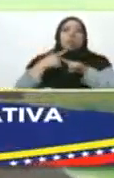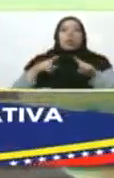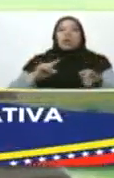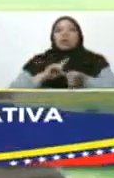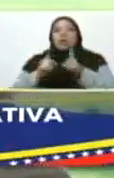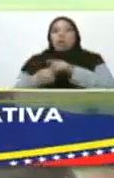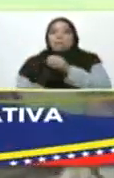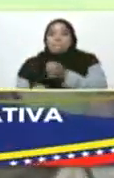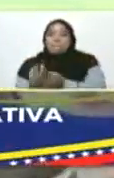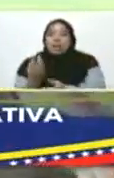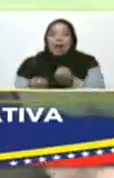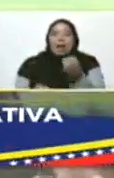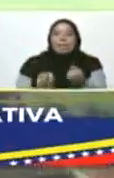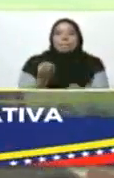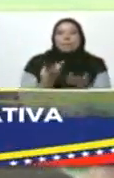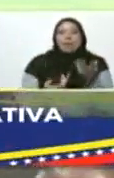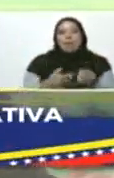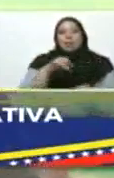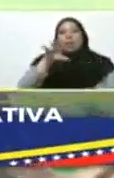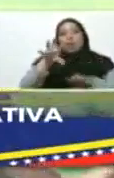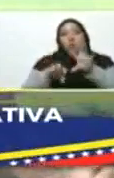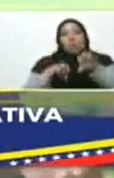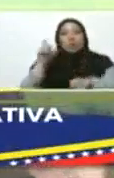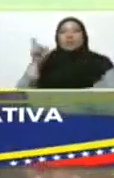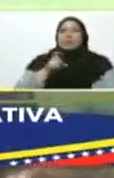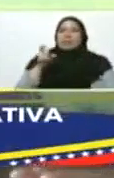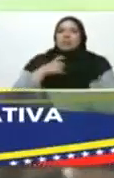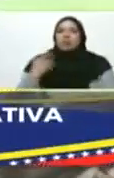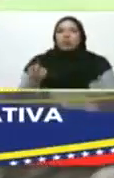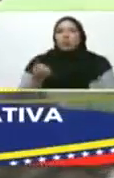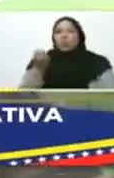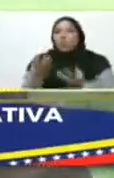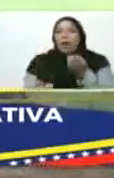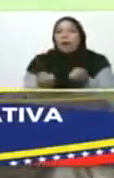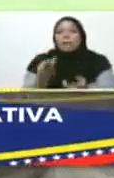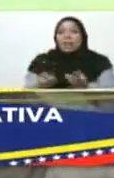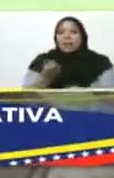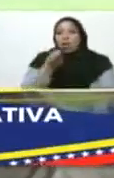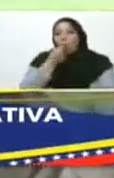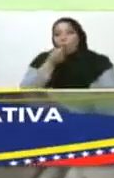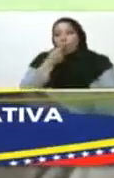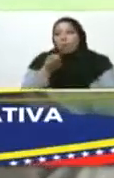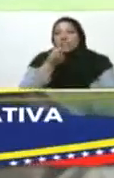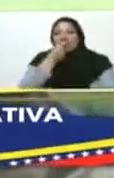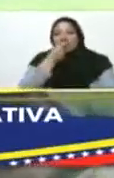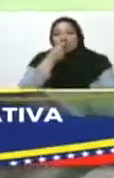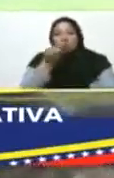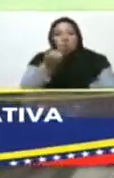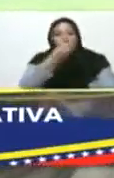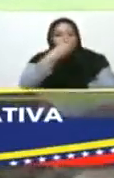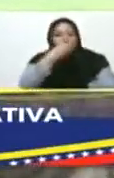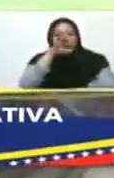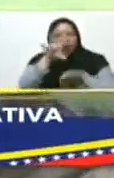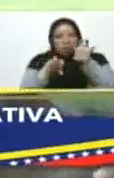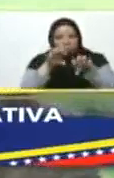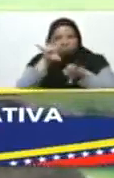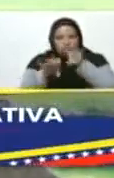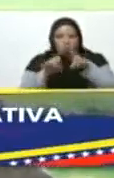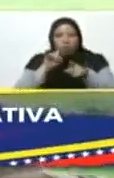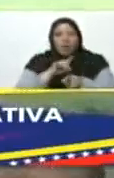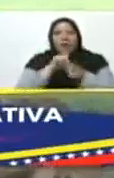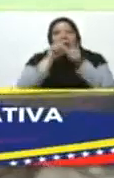las plantas, teniendo animales, es obligatorio tener herbívoros, permite que el suelo vaya